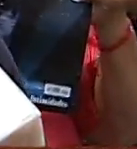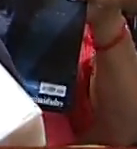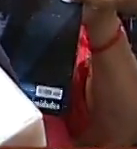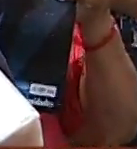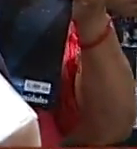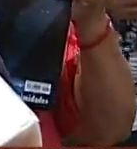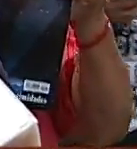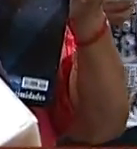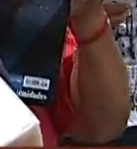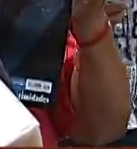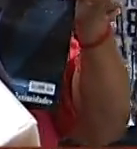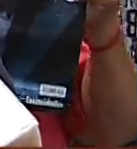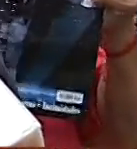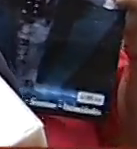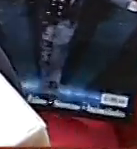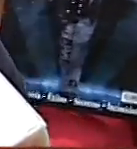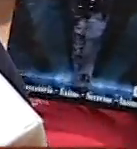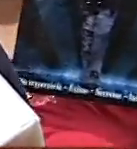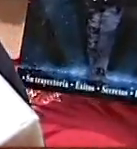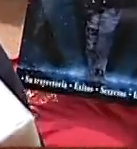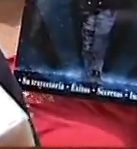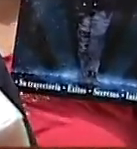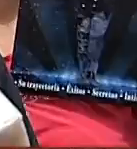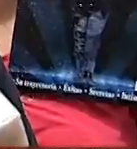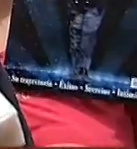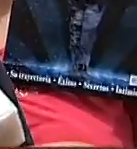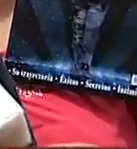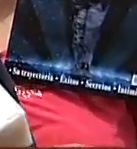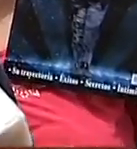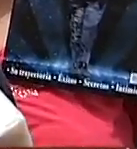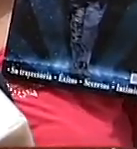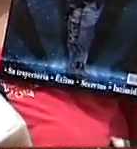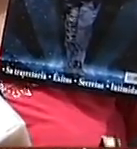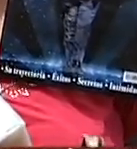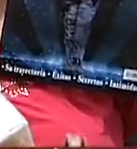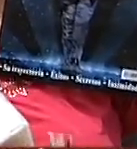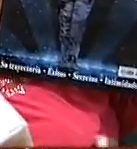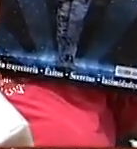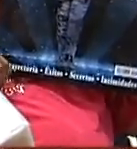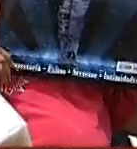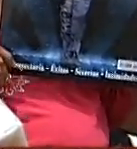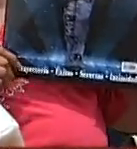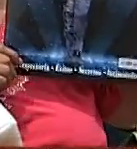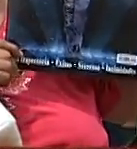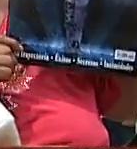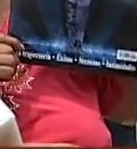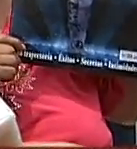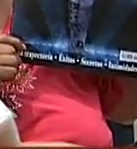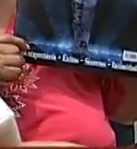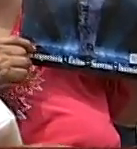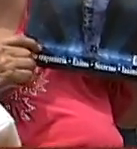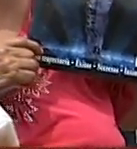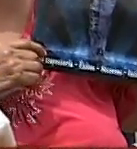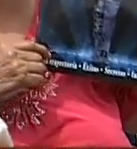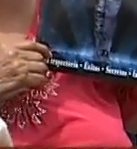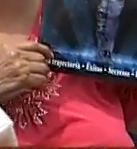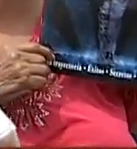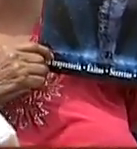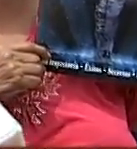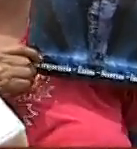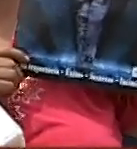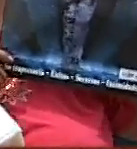me siento triste, pero deja una huella muy grande en mi vida y por eso conservo todos mis boletos de conciertos sobre